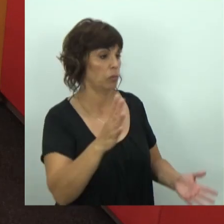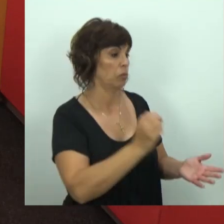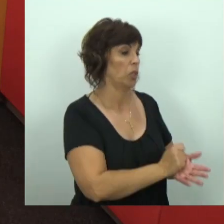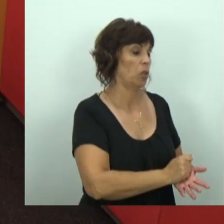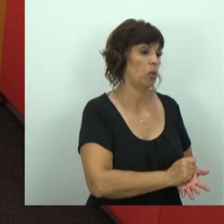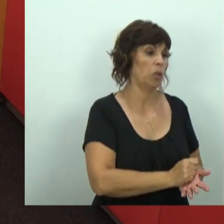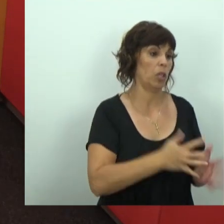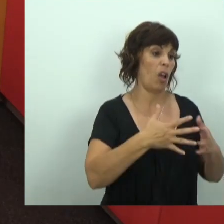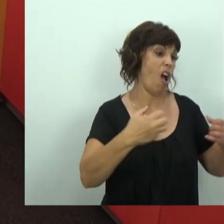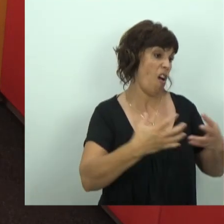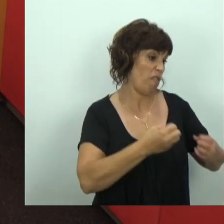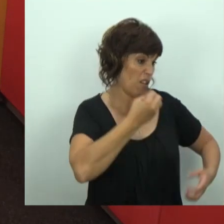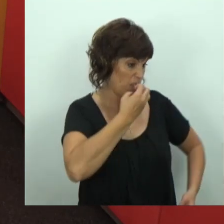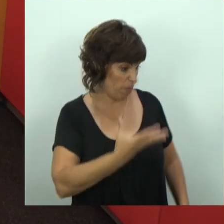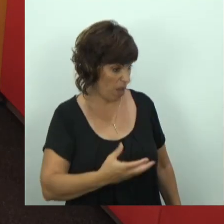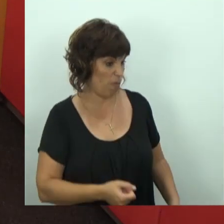dichos,